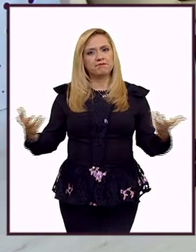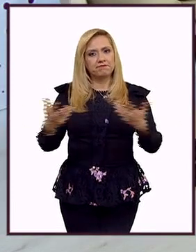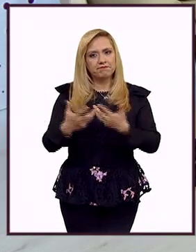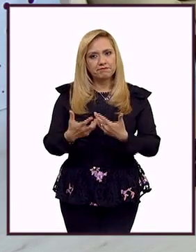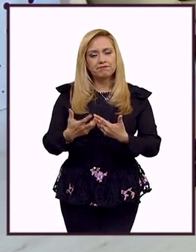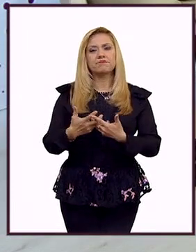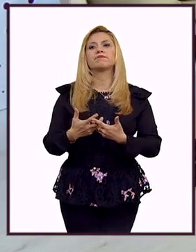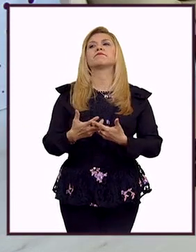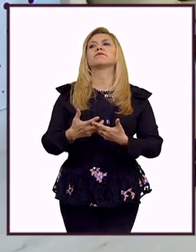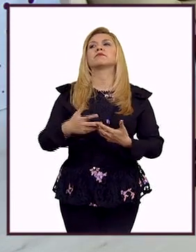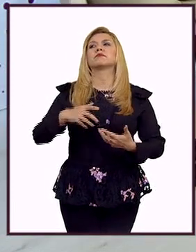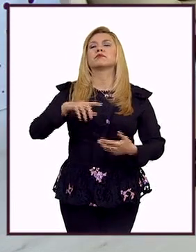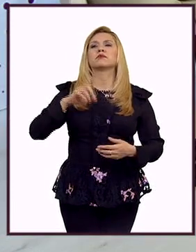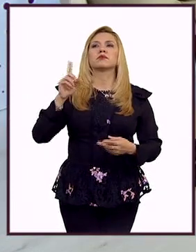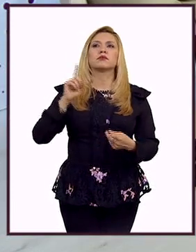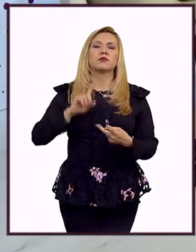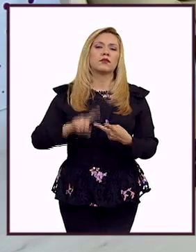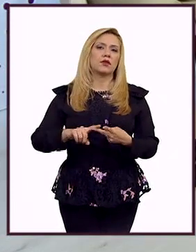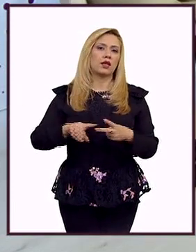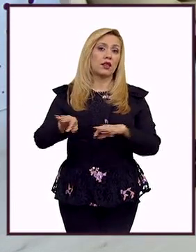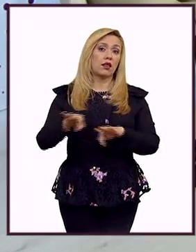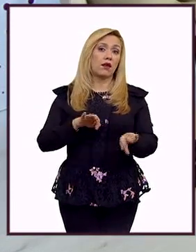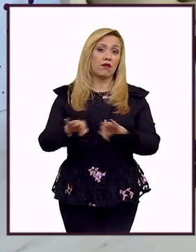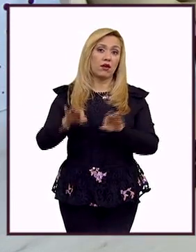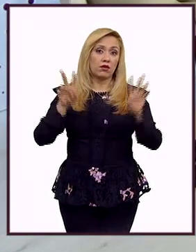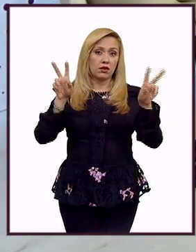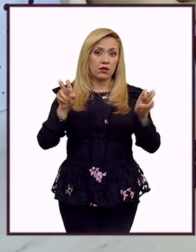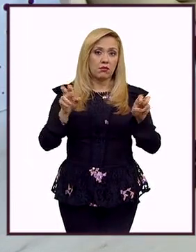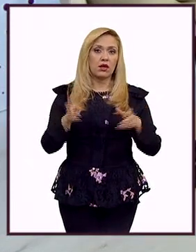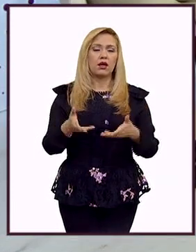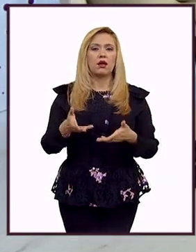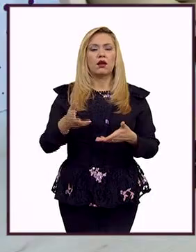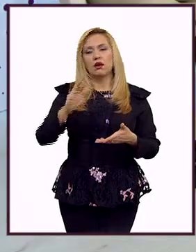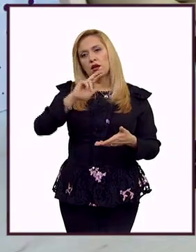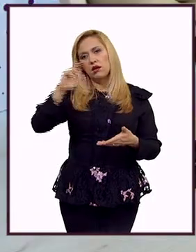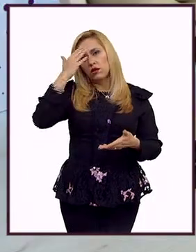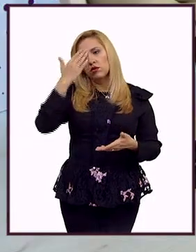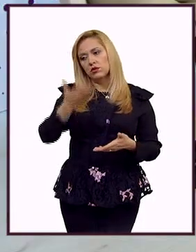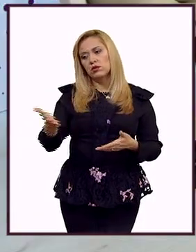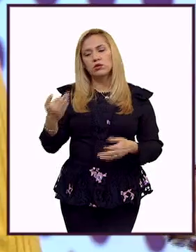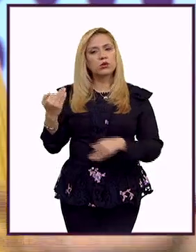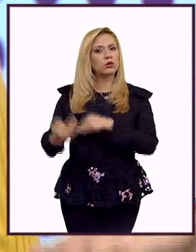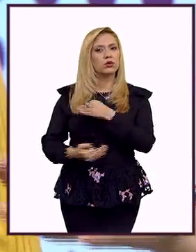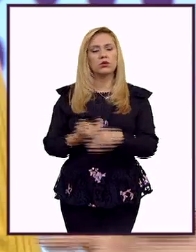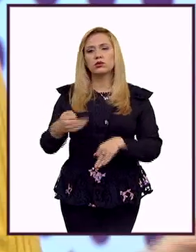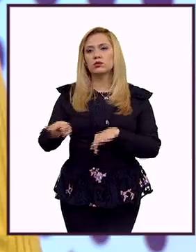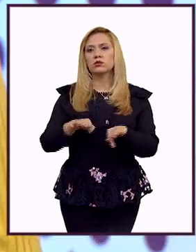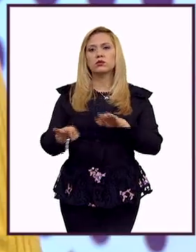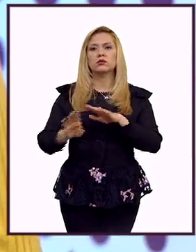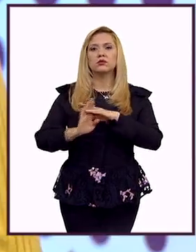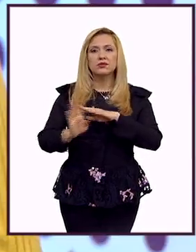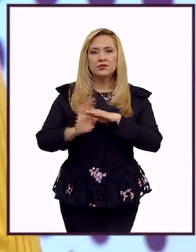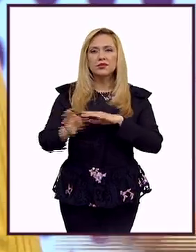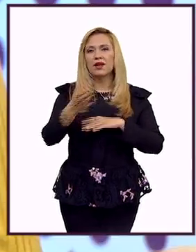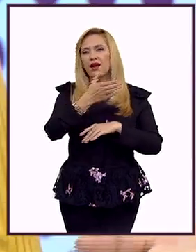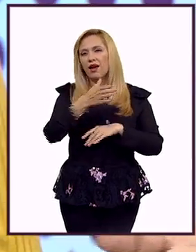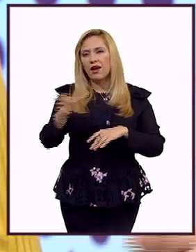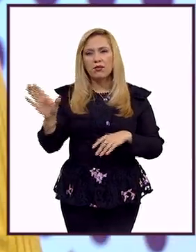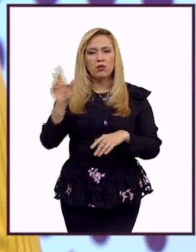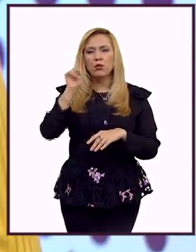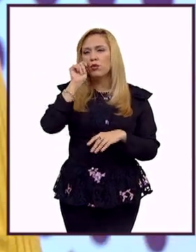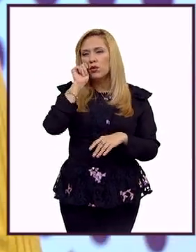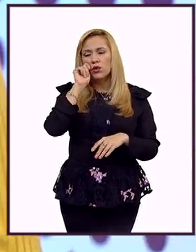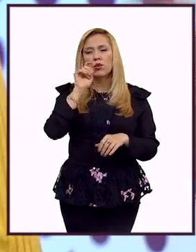lo que tiene que ver con el tema de trabajo, no solamente el reconocer que todas y todos los trabajadores migrantes agrícolas, sin importar su